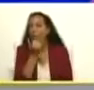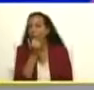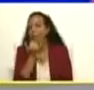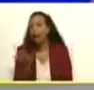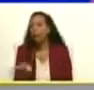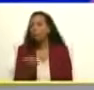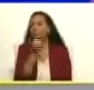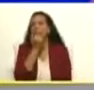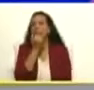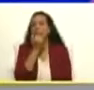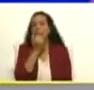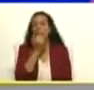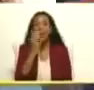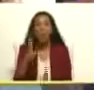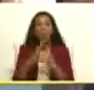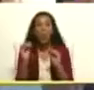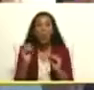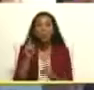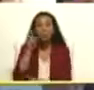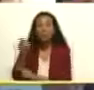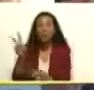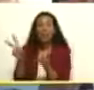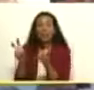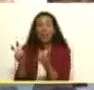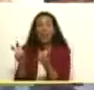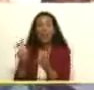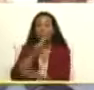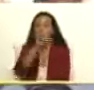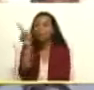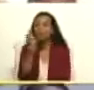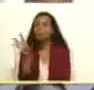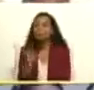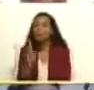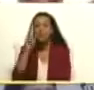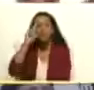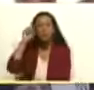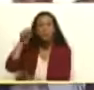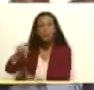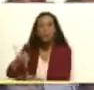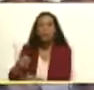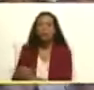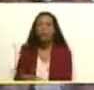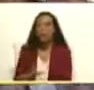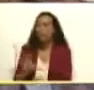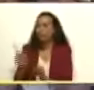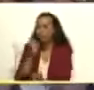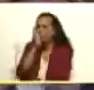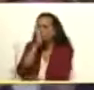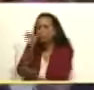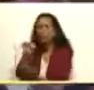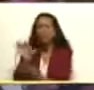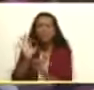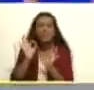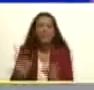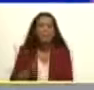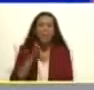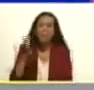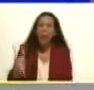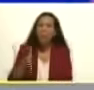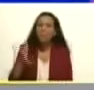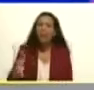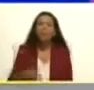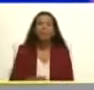No se habla de otra cosa sino de nuestra Guayana Esequiba. El pueblo está movilizado por todos lados.